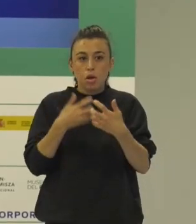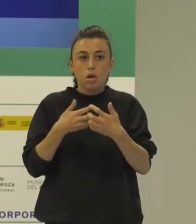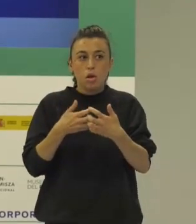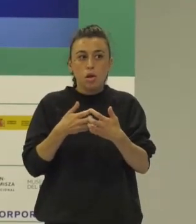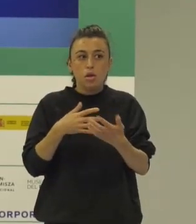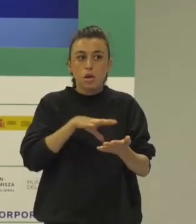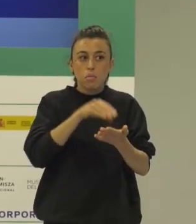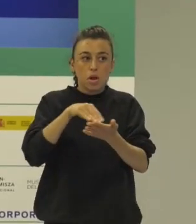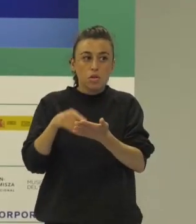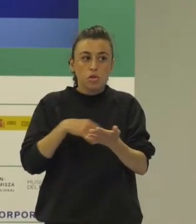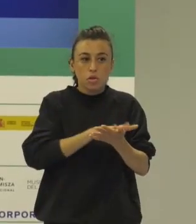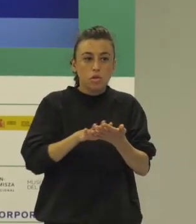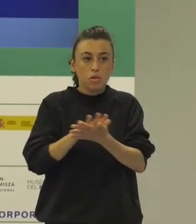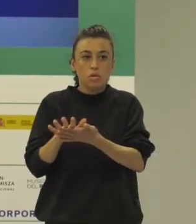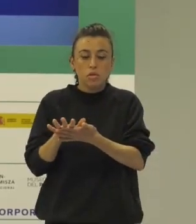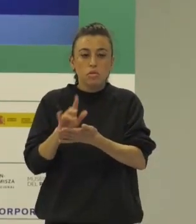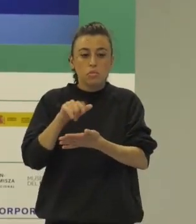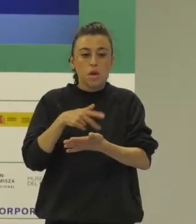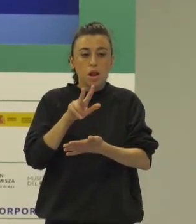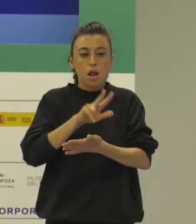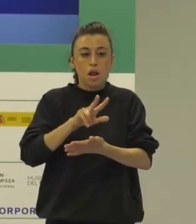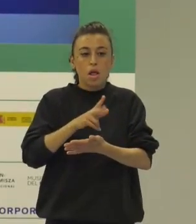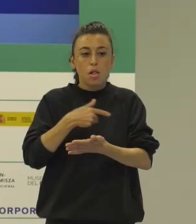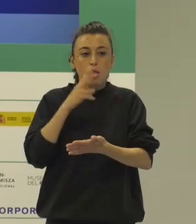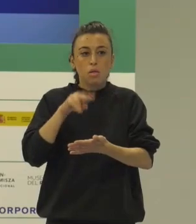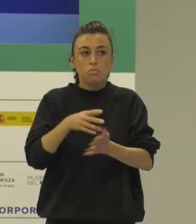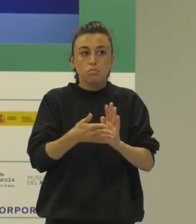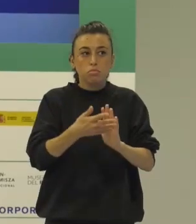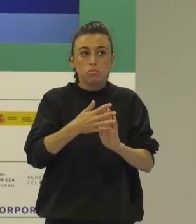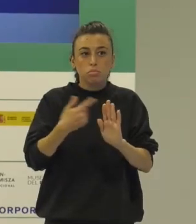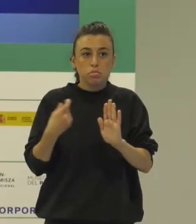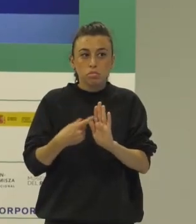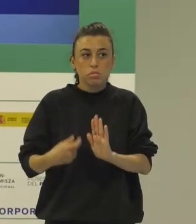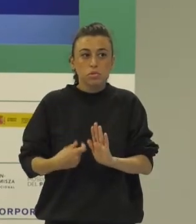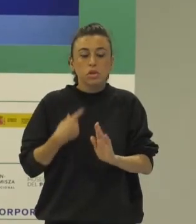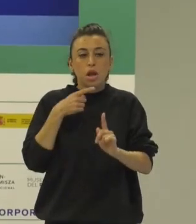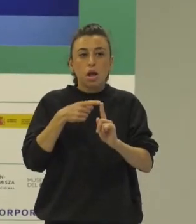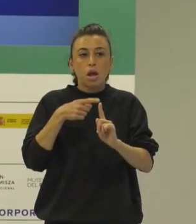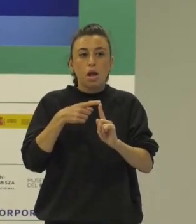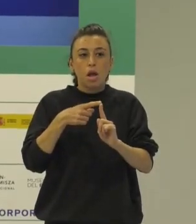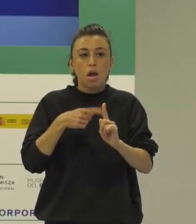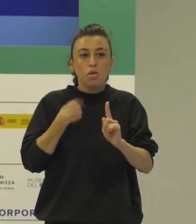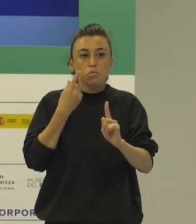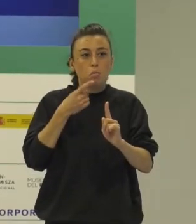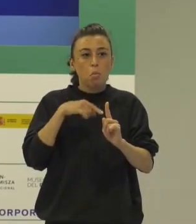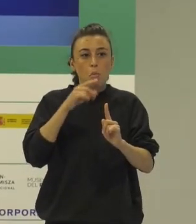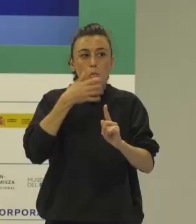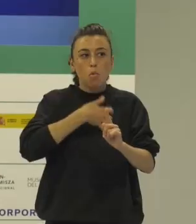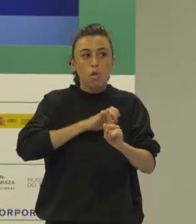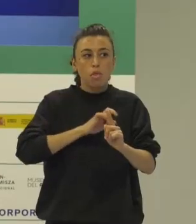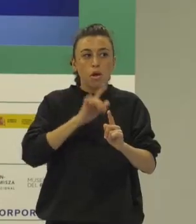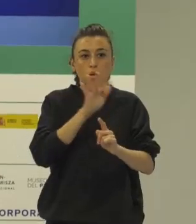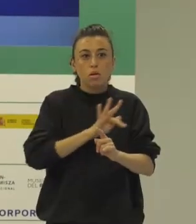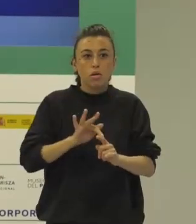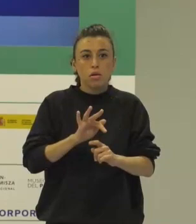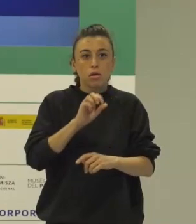templos, arrestos, despojo de nacionalidad, destierro de sacerdotes y acoso policial. En total, el régimen suma